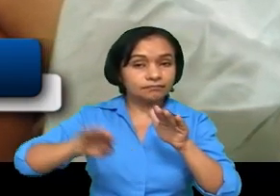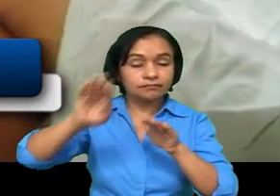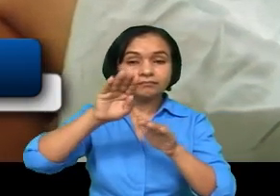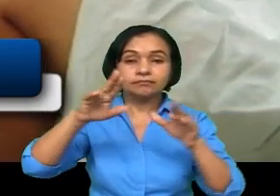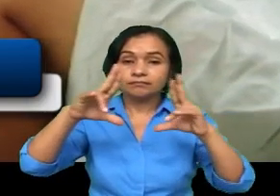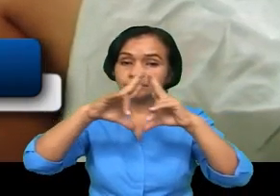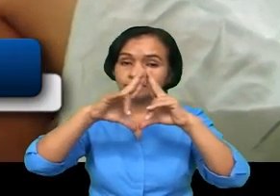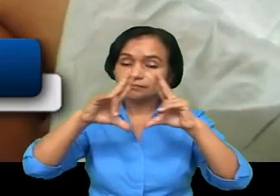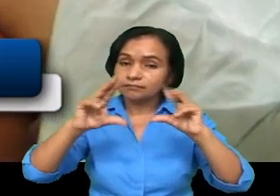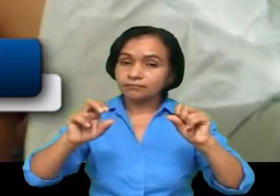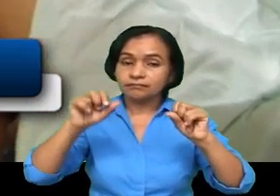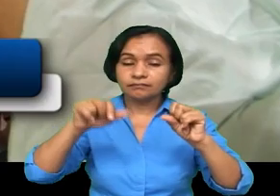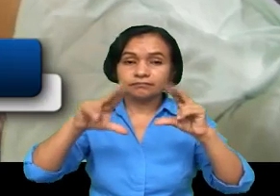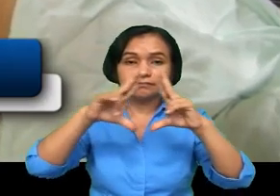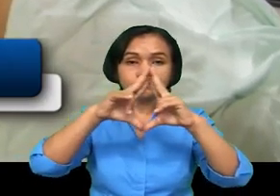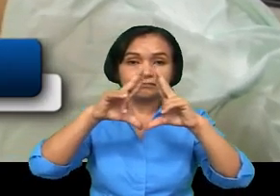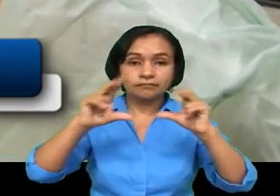país